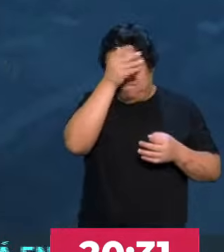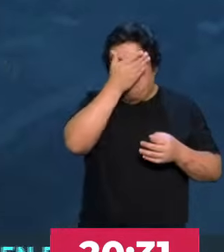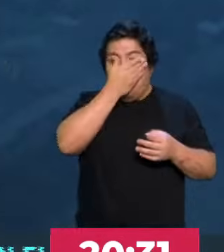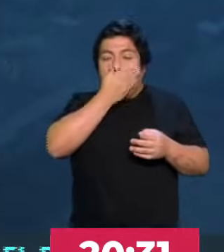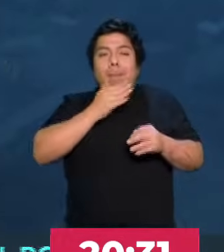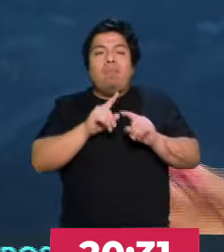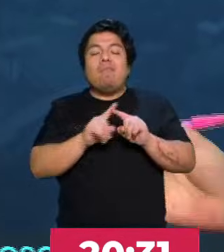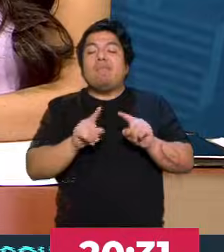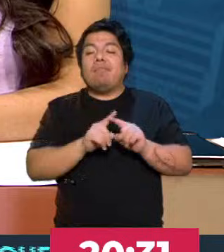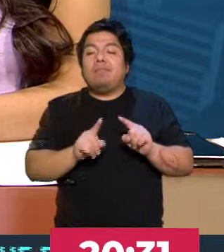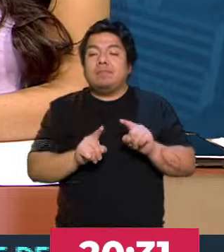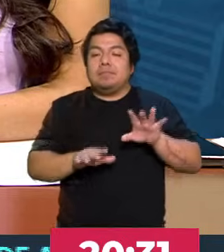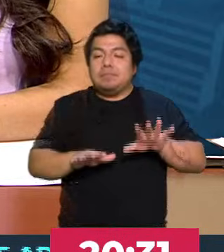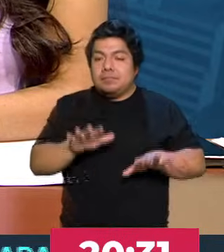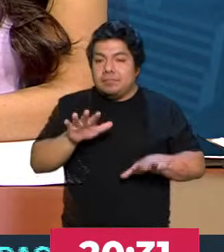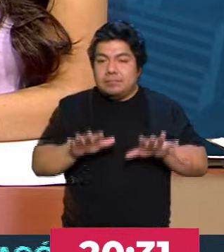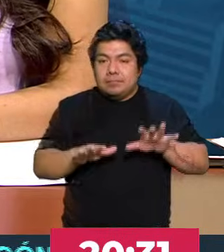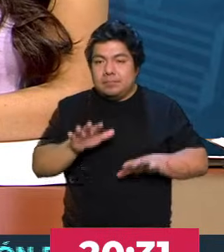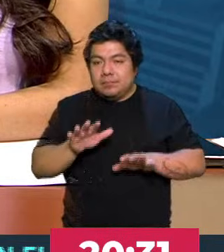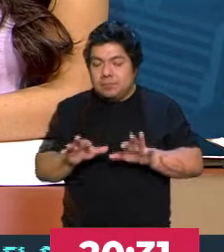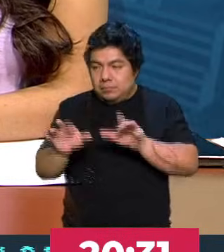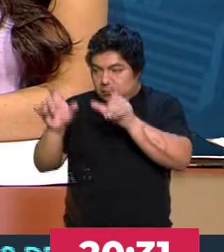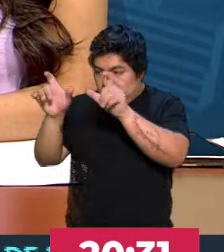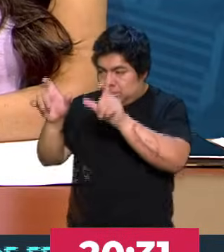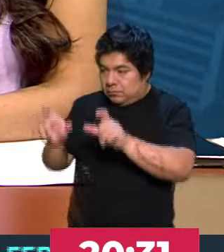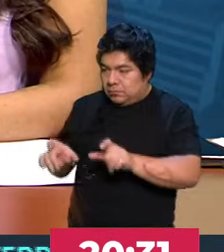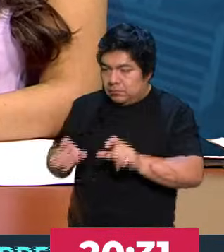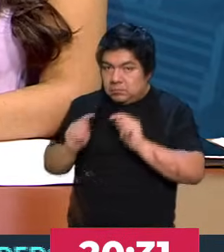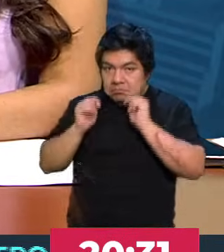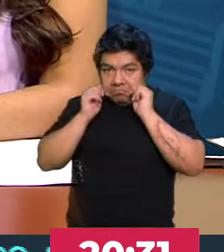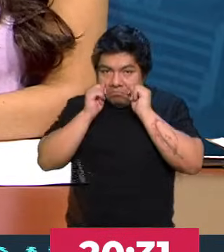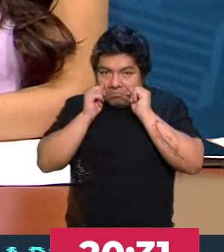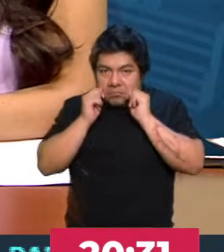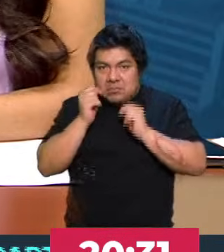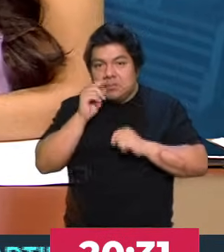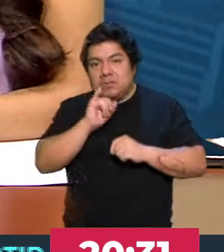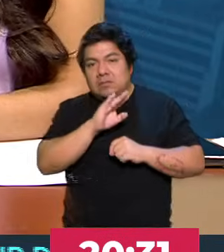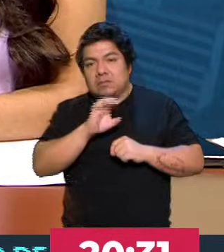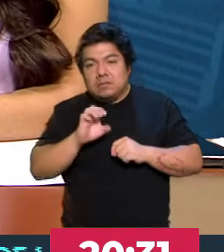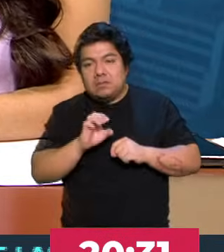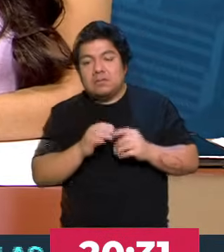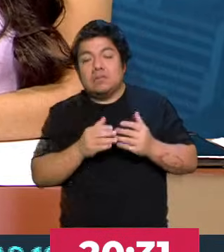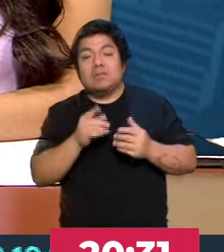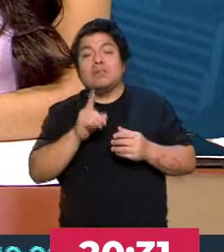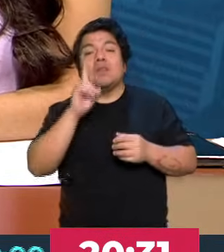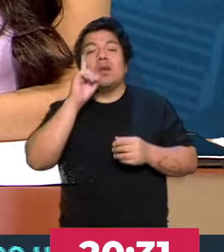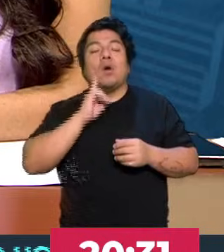un poquito, ¿no? Y que incluso ya ni siquiera es el fenotipo, lo vimos en estos dos asesinatos del ICE. Doctora, como siempre, le